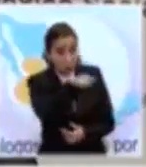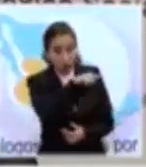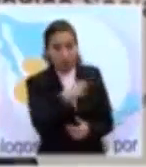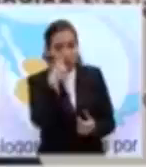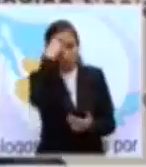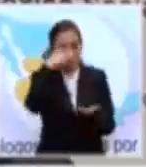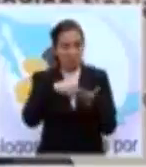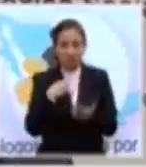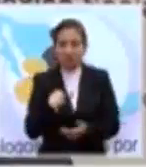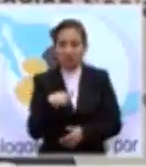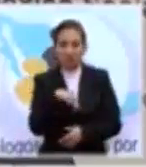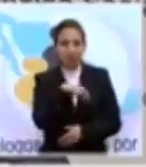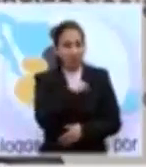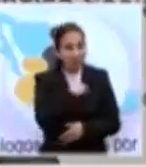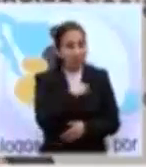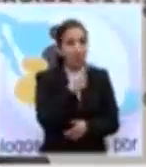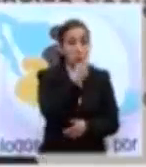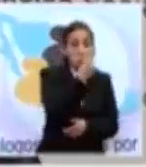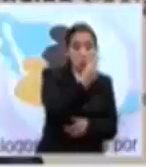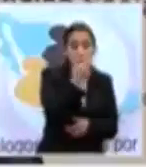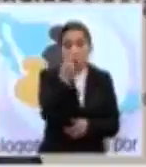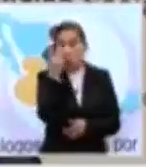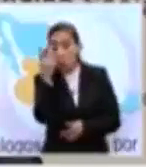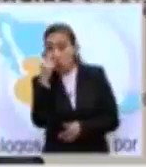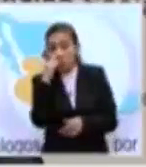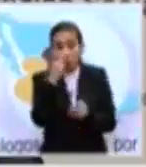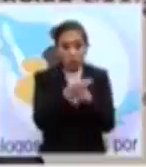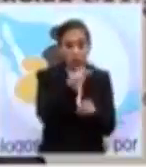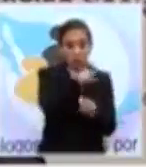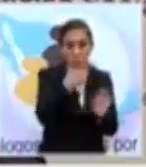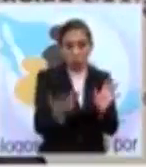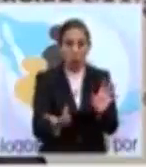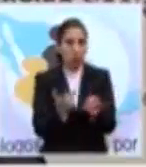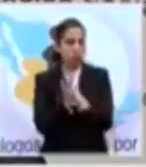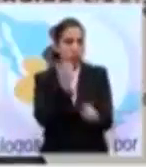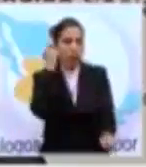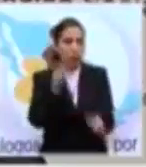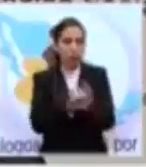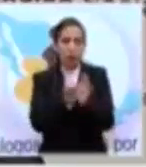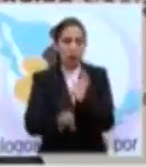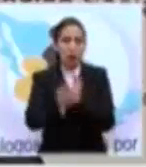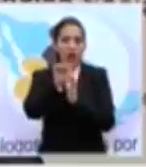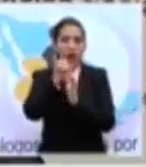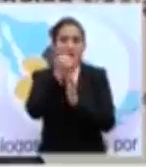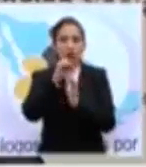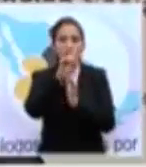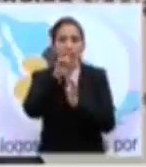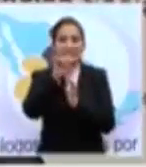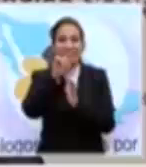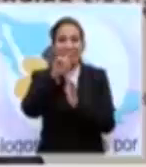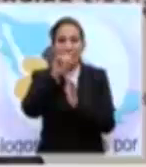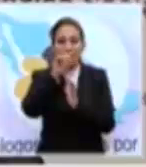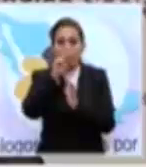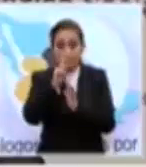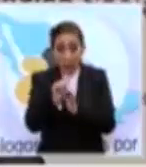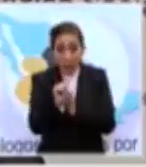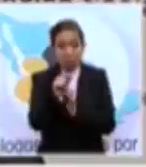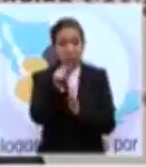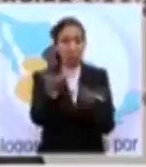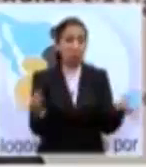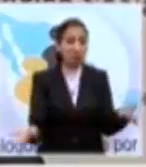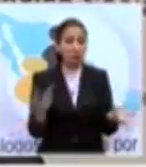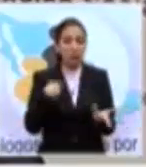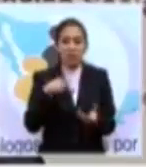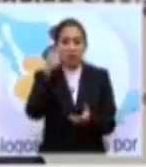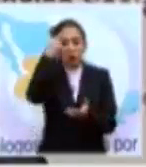que haya uno o dos o muchos responsables por casos tan graves como el de Ayotzinapa, yo creo que la gente ya